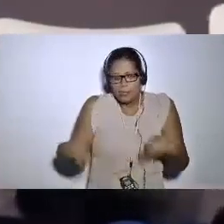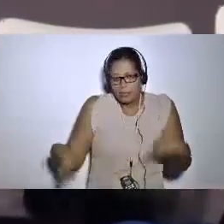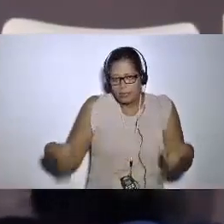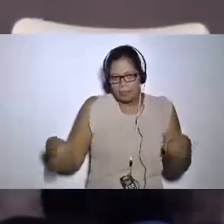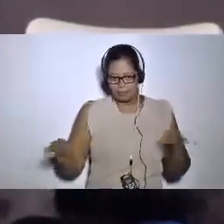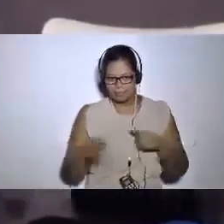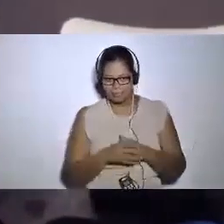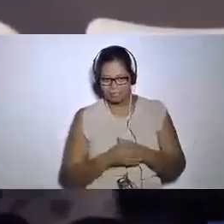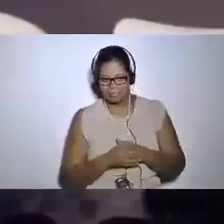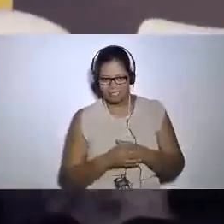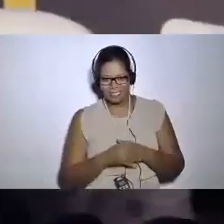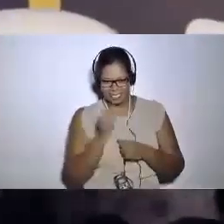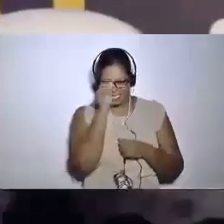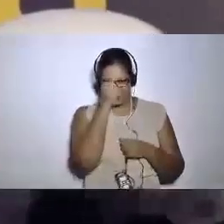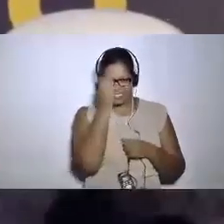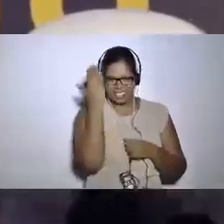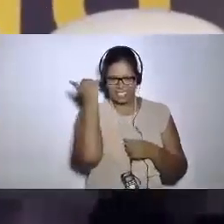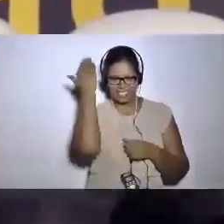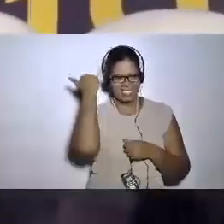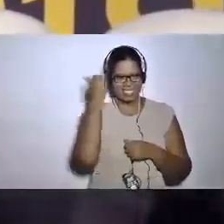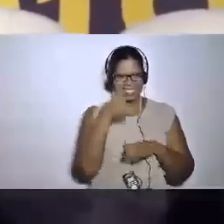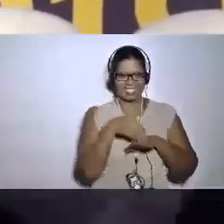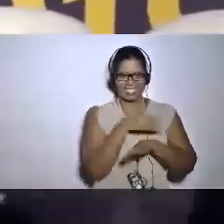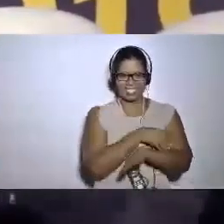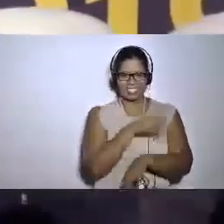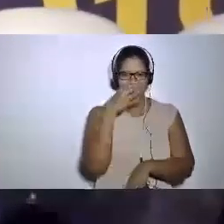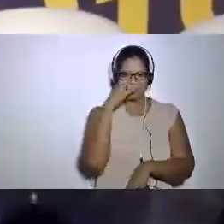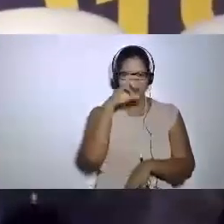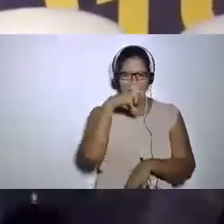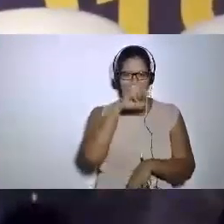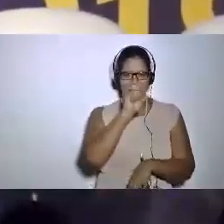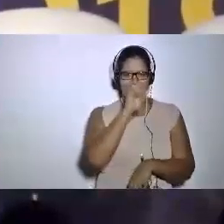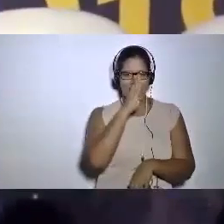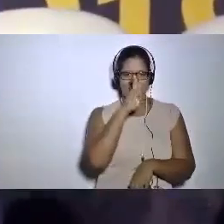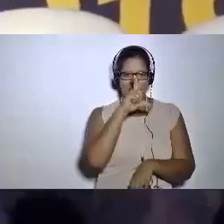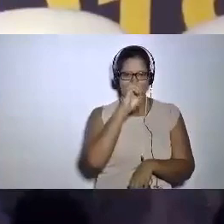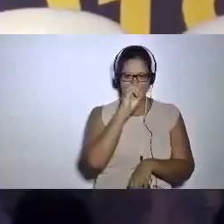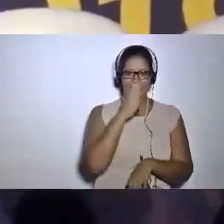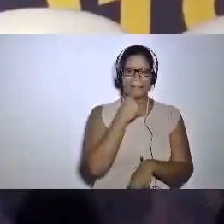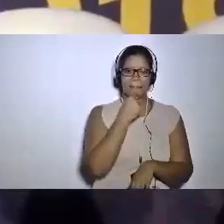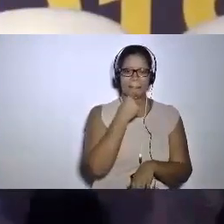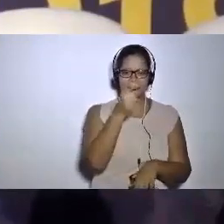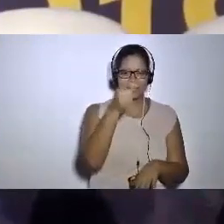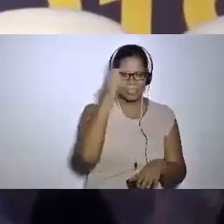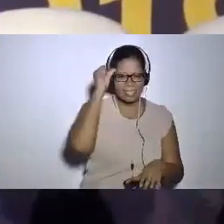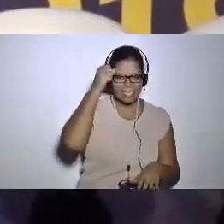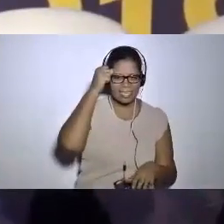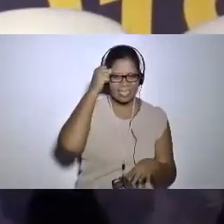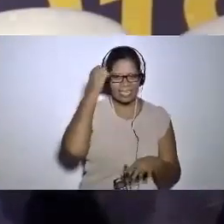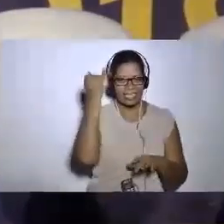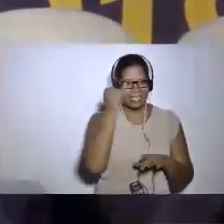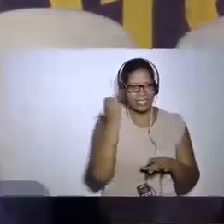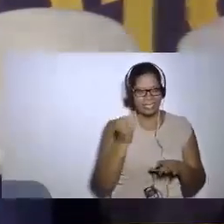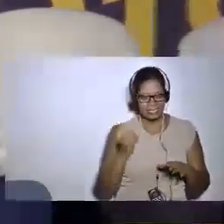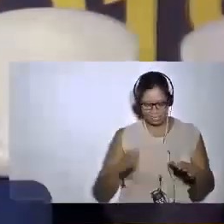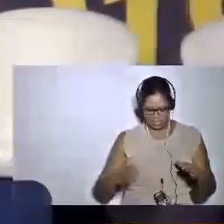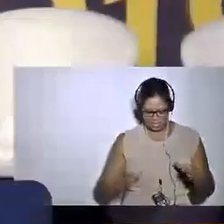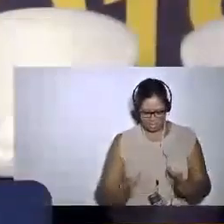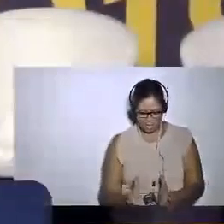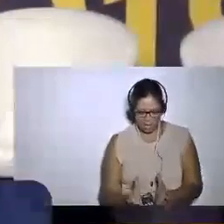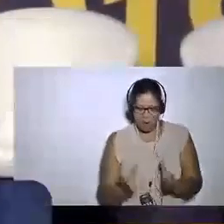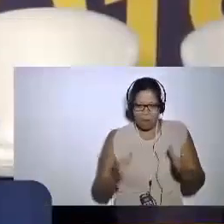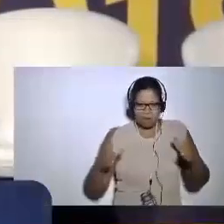mucho más bajo. Y ustedes recuerdan esa metáfora tan hermosa que Pablo utilizó, que era,